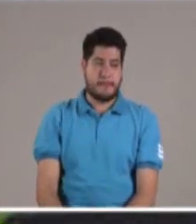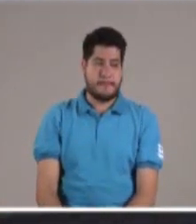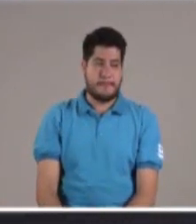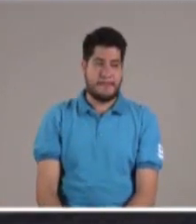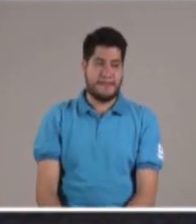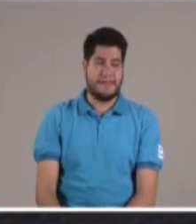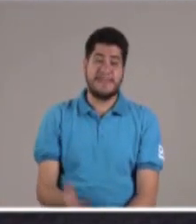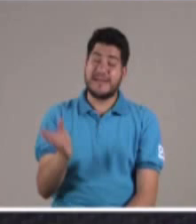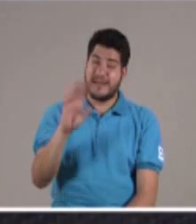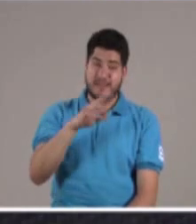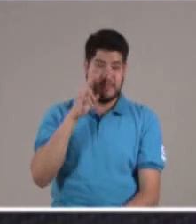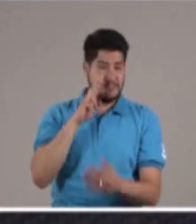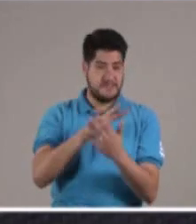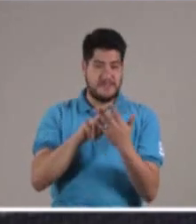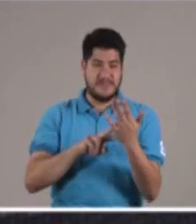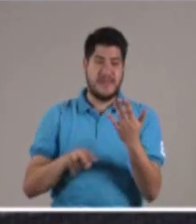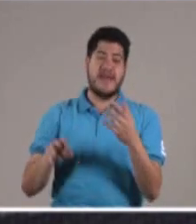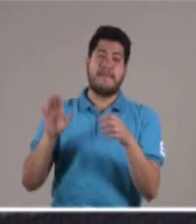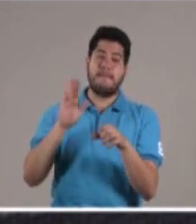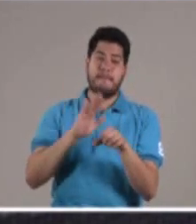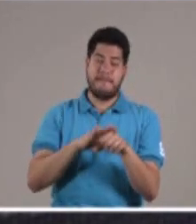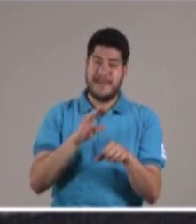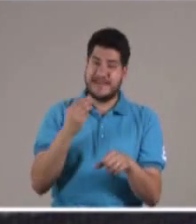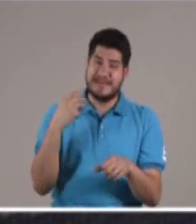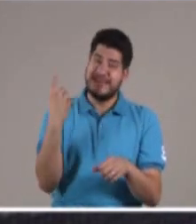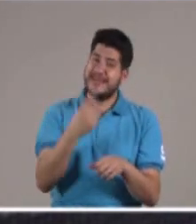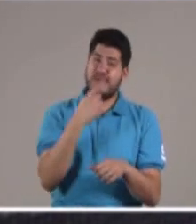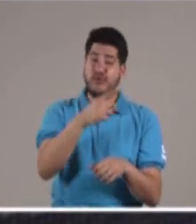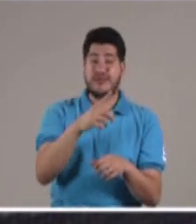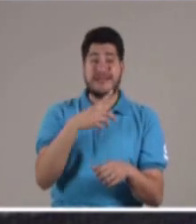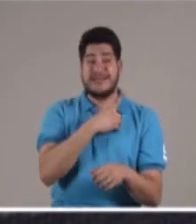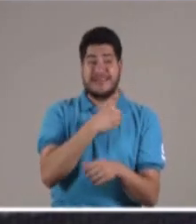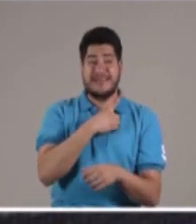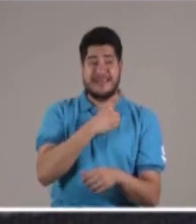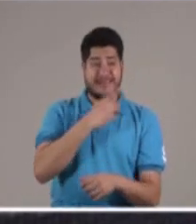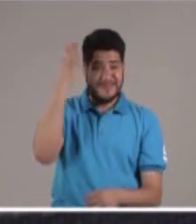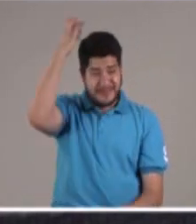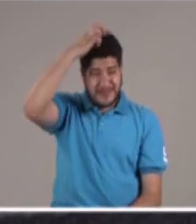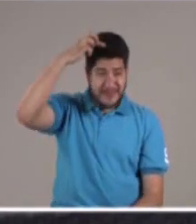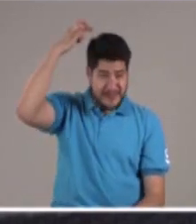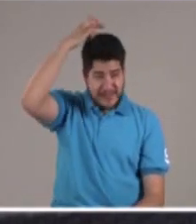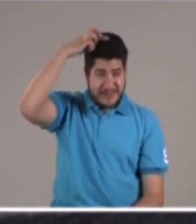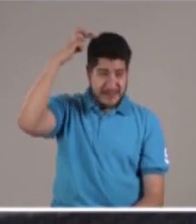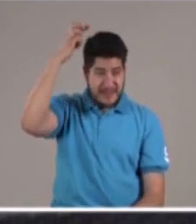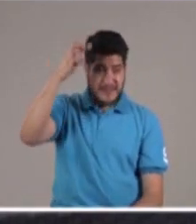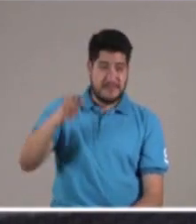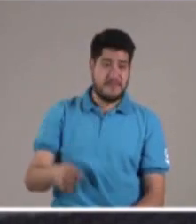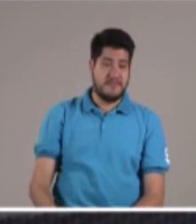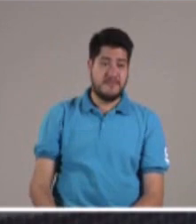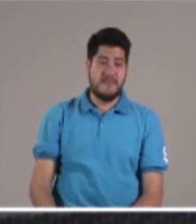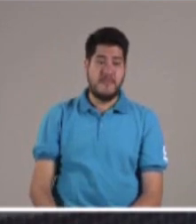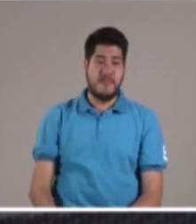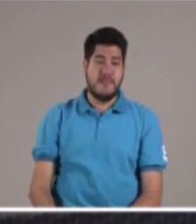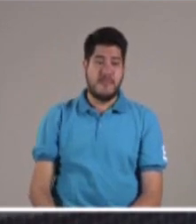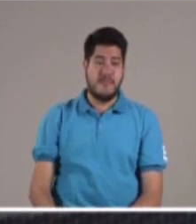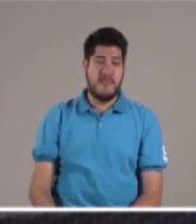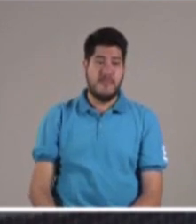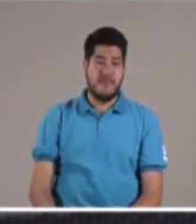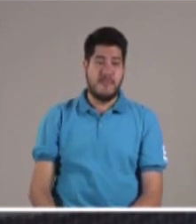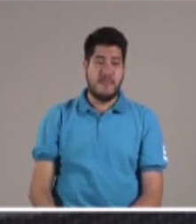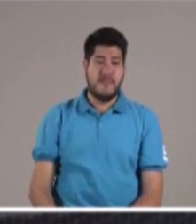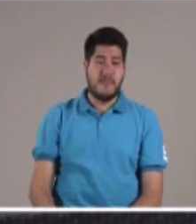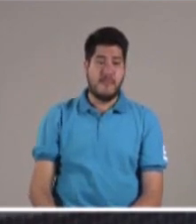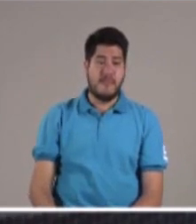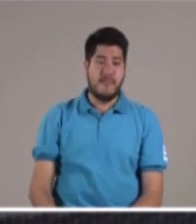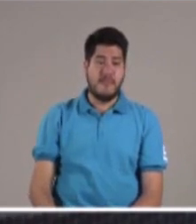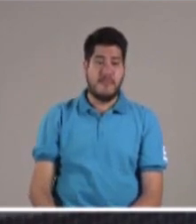y después dice sobre todo que profeticéis Pero entonces eliminamos el profetizar porque está hablando en plural y después